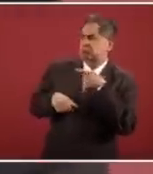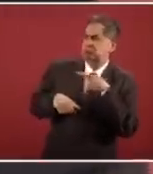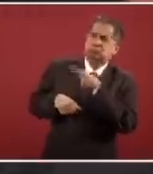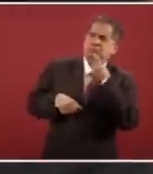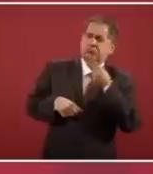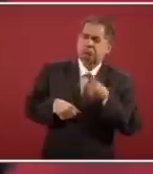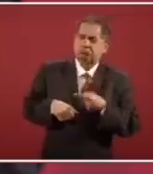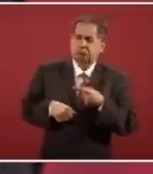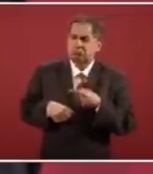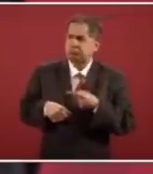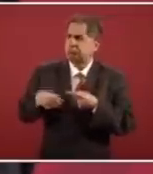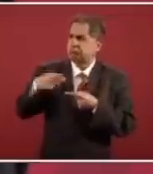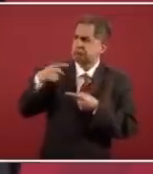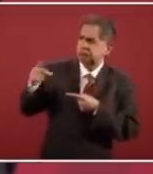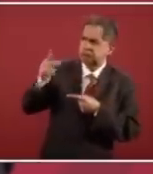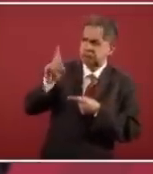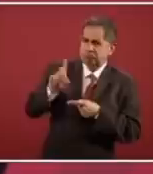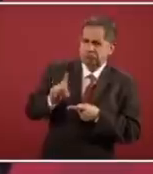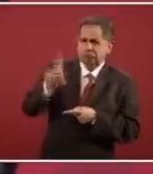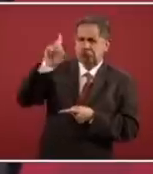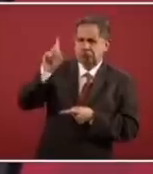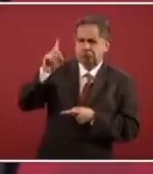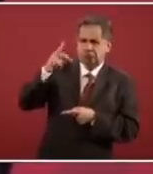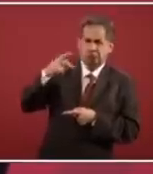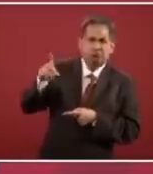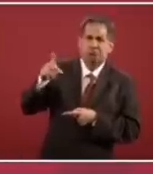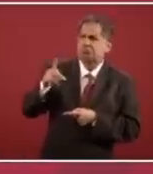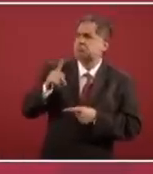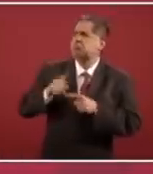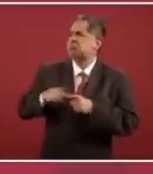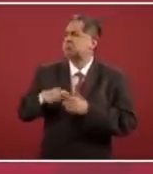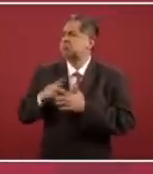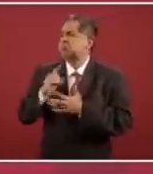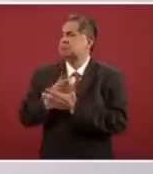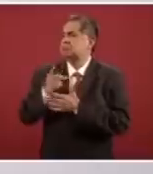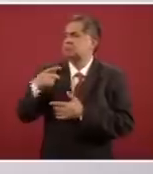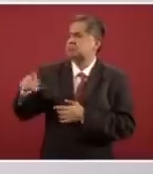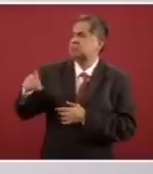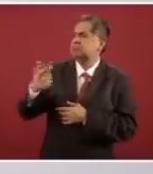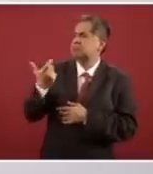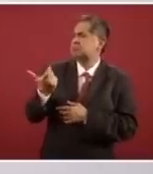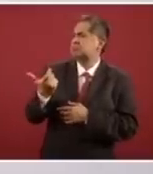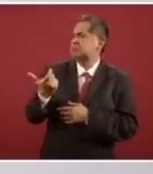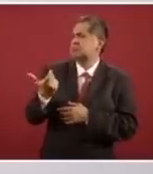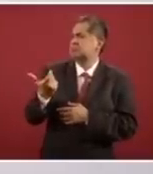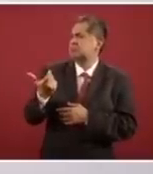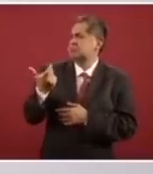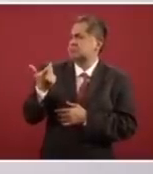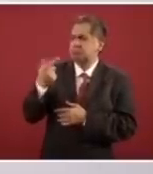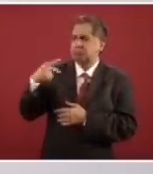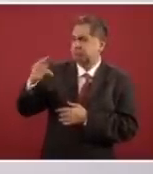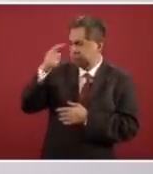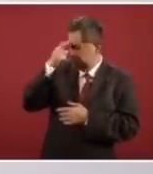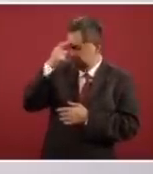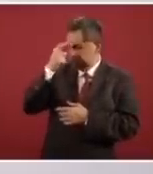el único Dios que tienen es el dinero.